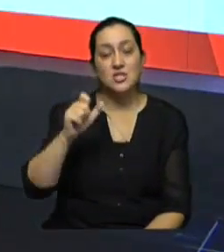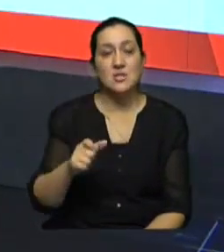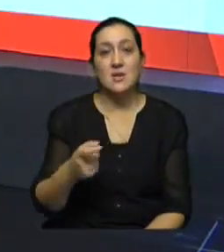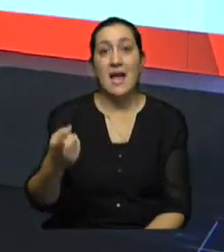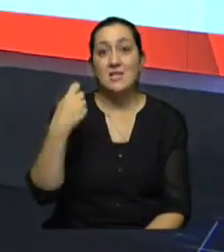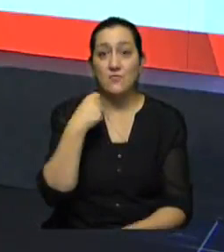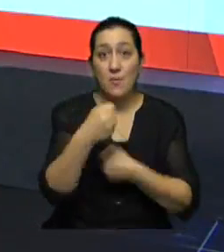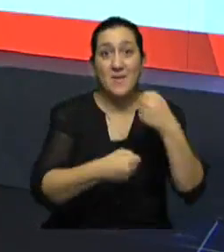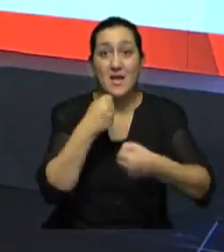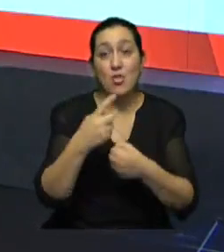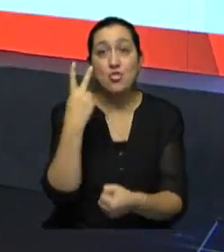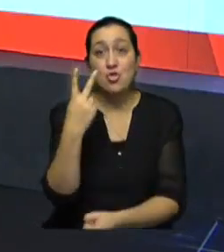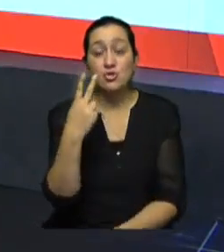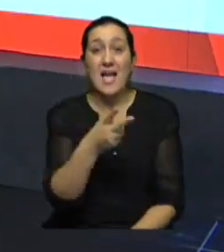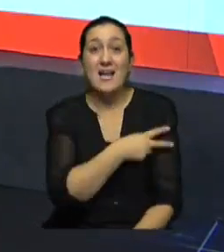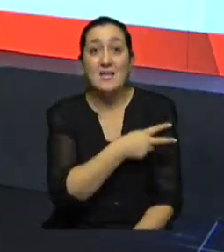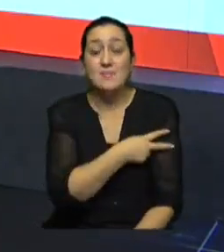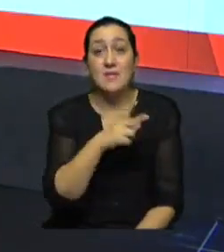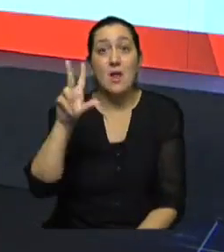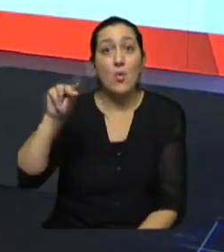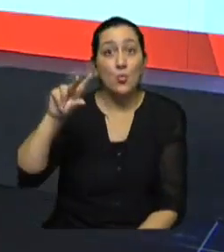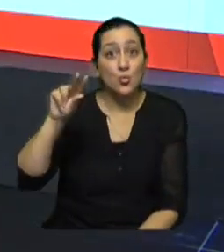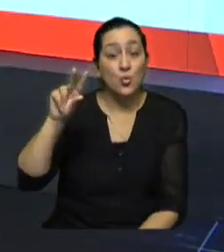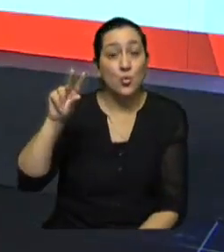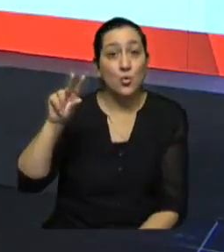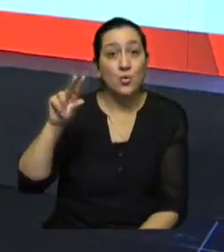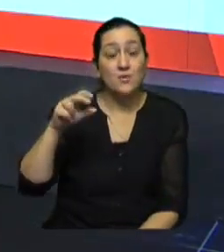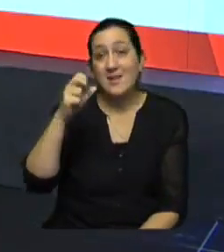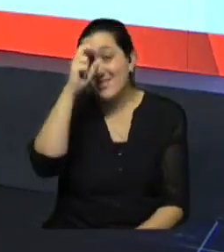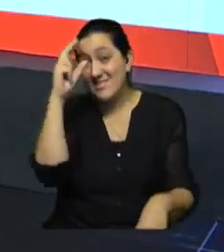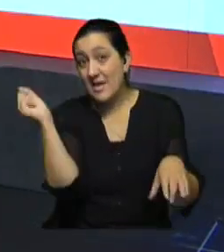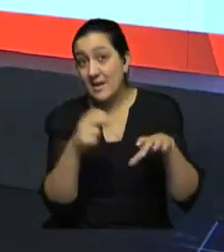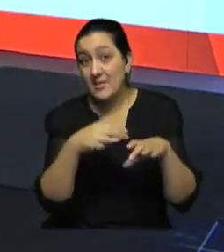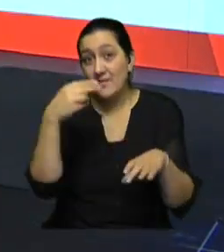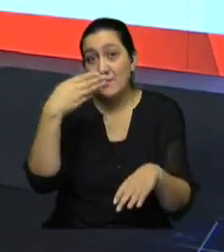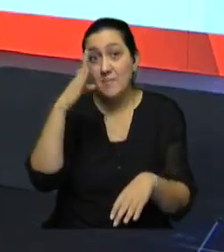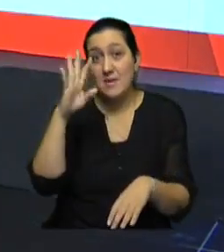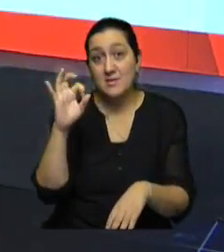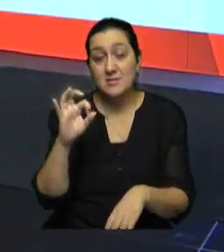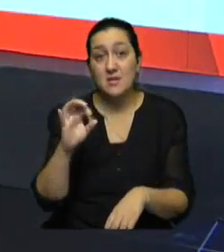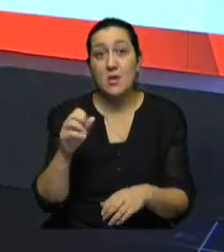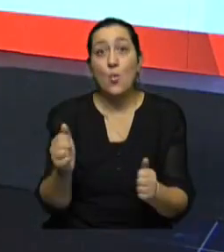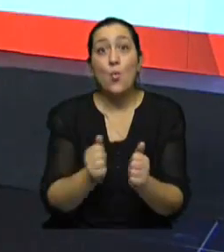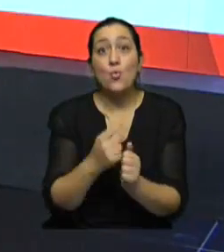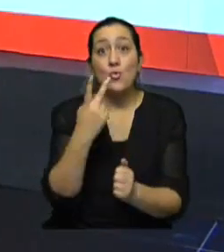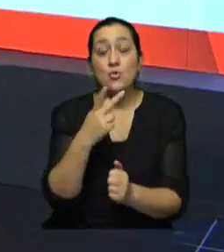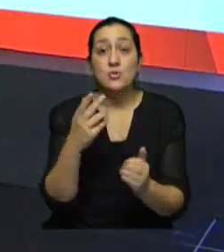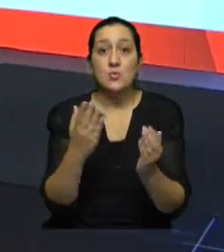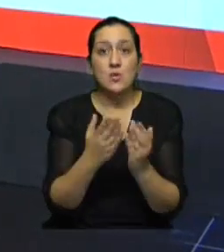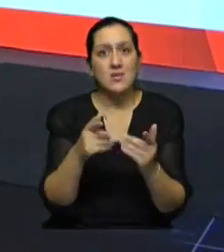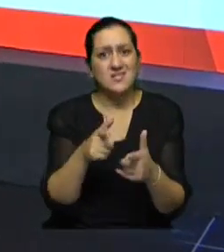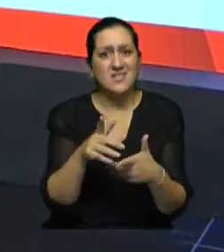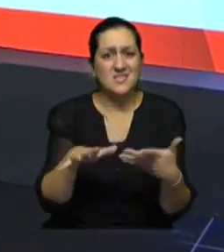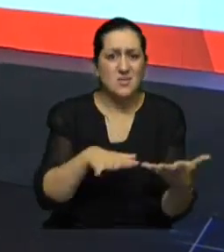fueron agredidas dos adscriptas de la UTU y se encuentran internadas en el banco de seguros junto con dos estudiantes. Estos hechos de